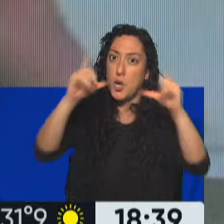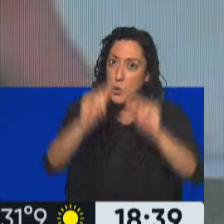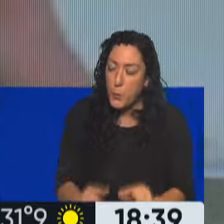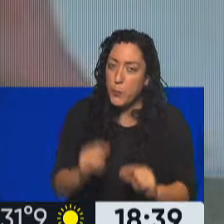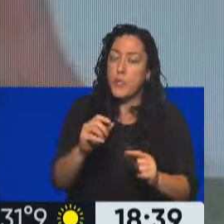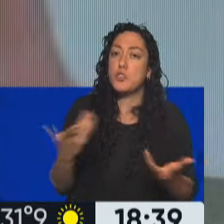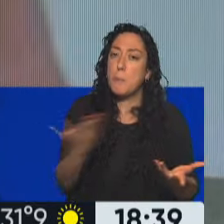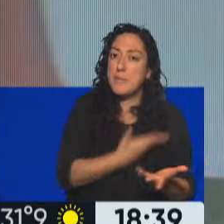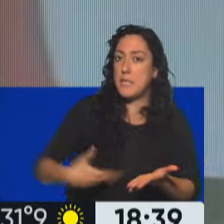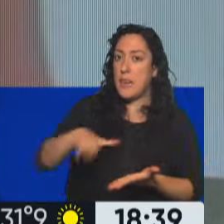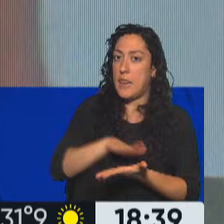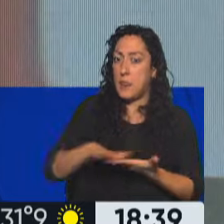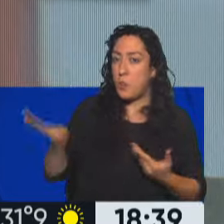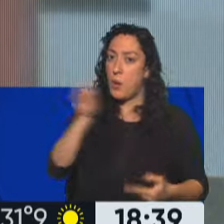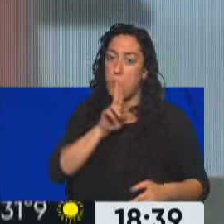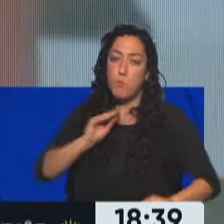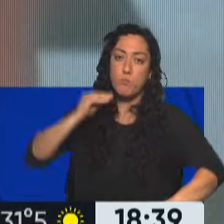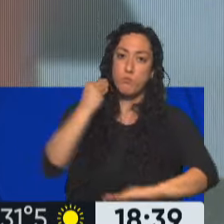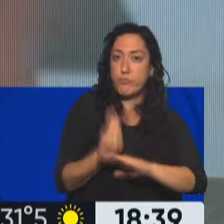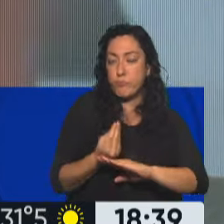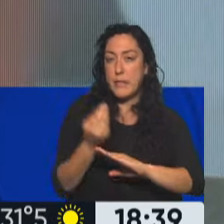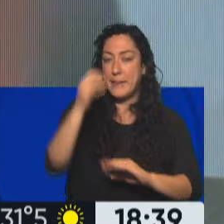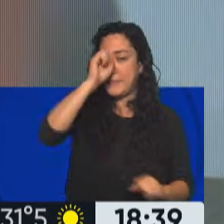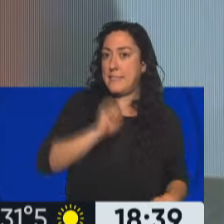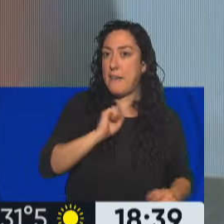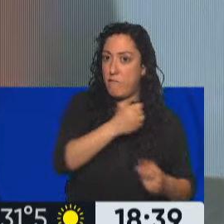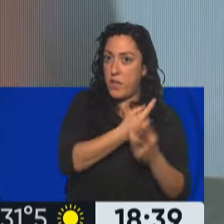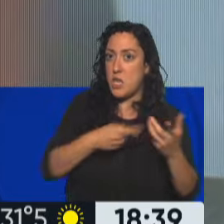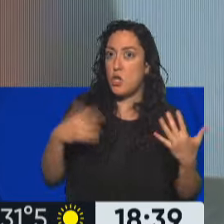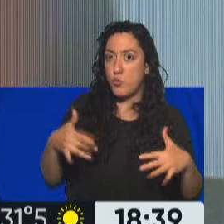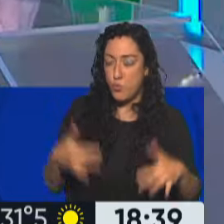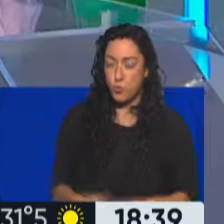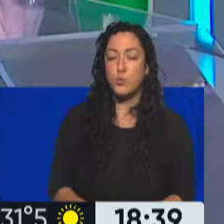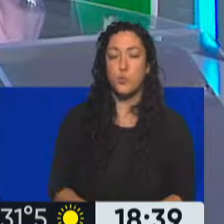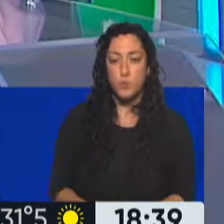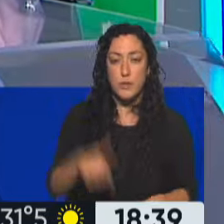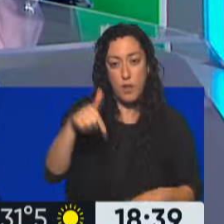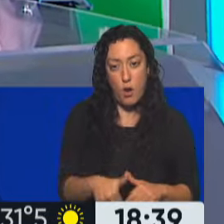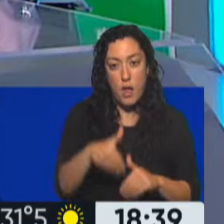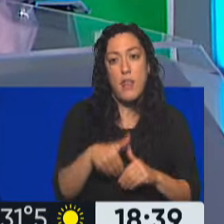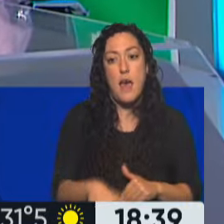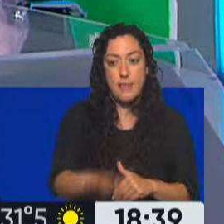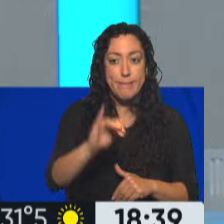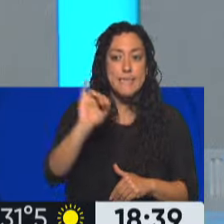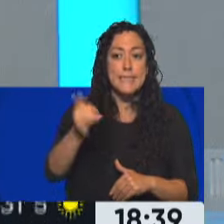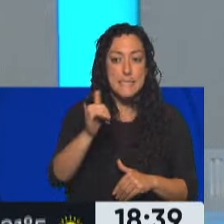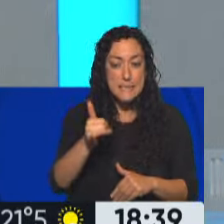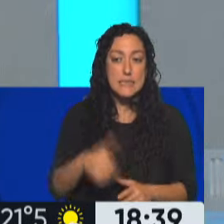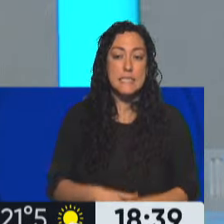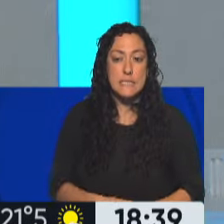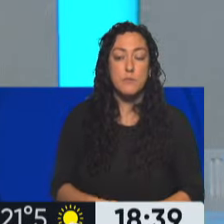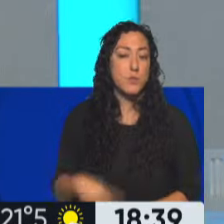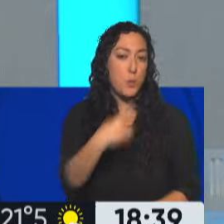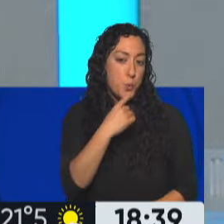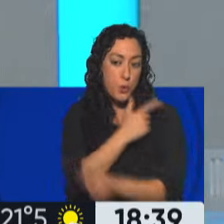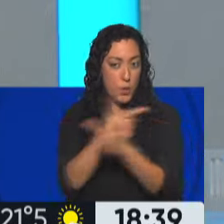la flamante presidenta, uno de los tantos desafíos que tiene como jefa de Estado a partir de ahora, ¿no, Leticia? Sí, así es, Pablo. Sin dudas